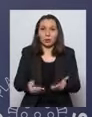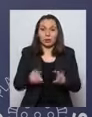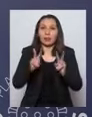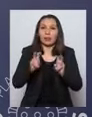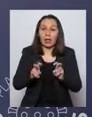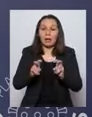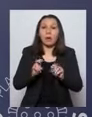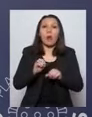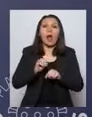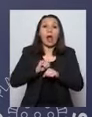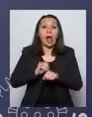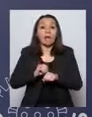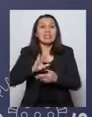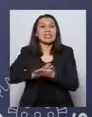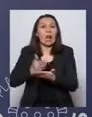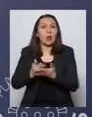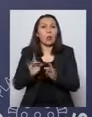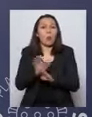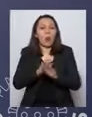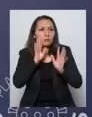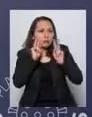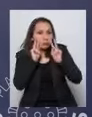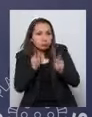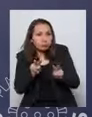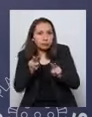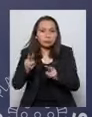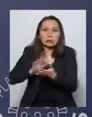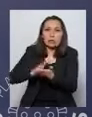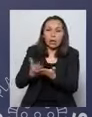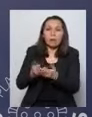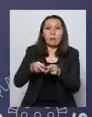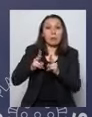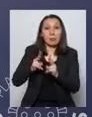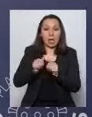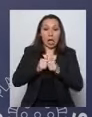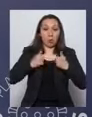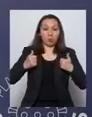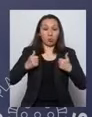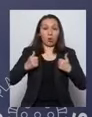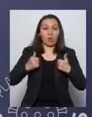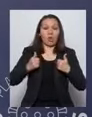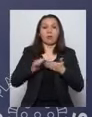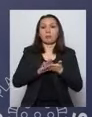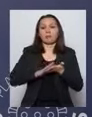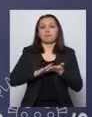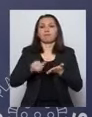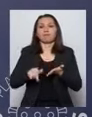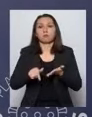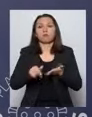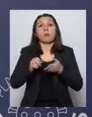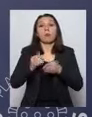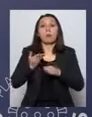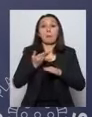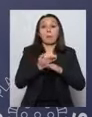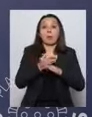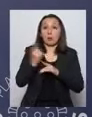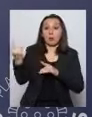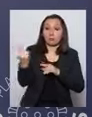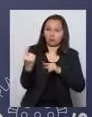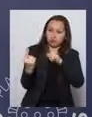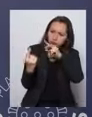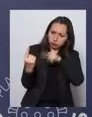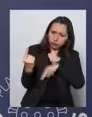través de la alerta sanitaria la alerta sanitaria permite que a una autoridad y pedirle a alguien que